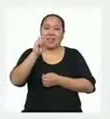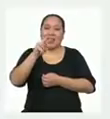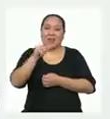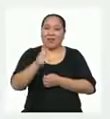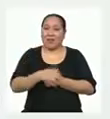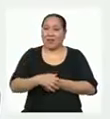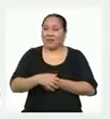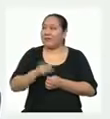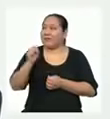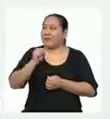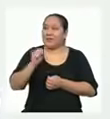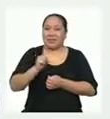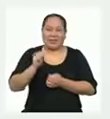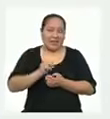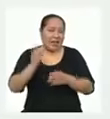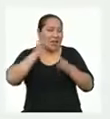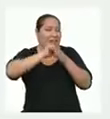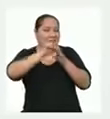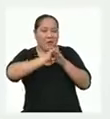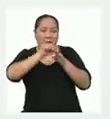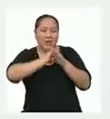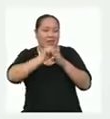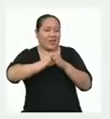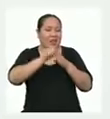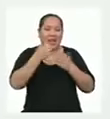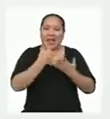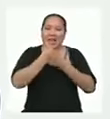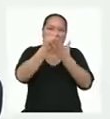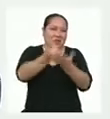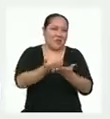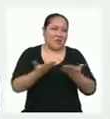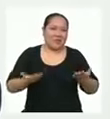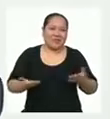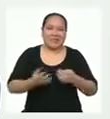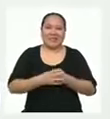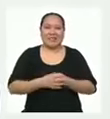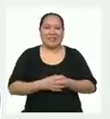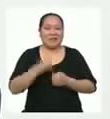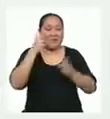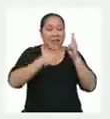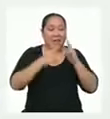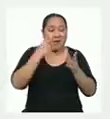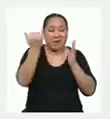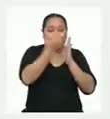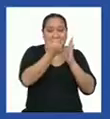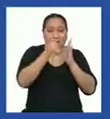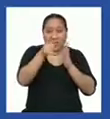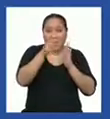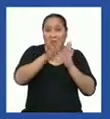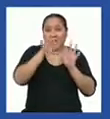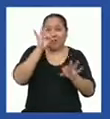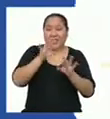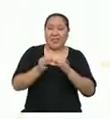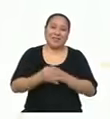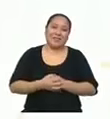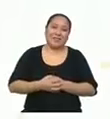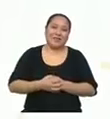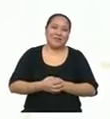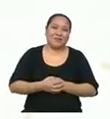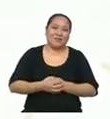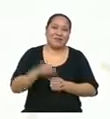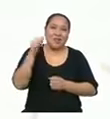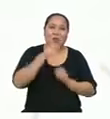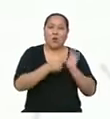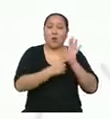Kelly. Como dicen, la práctica hace el maestro o la maestra. Veamos el gráfico que encontraste.